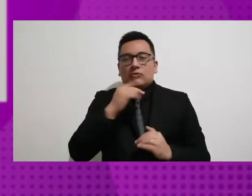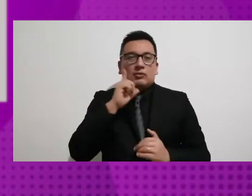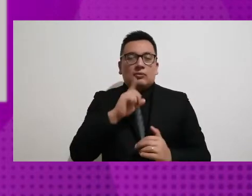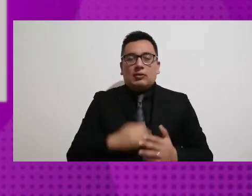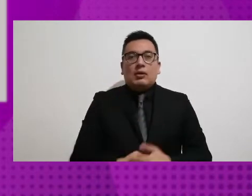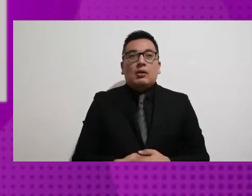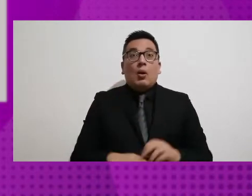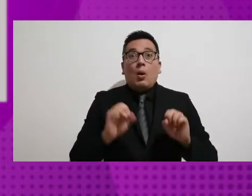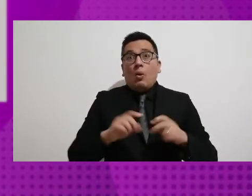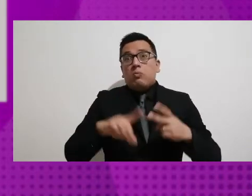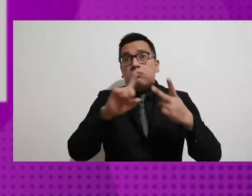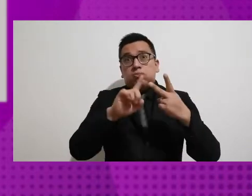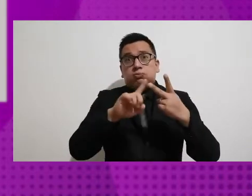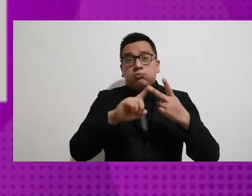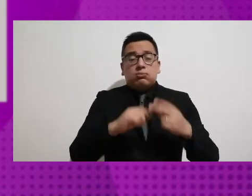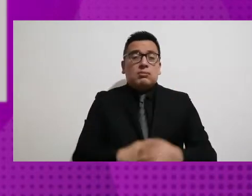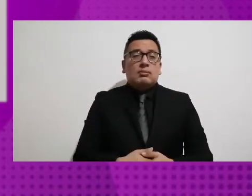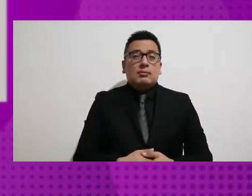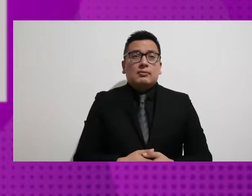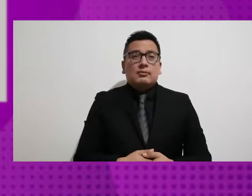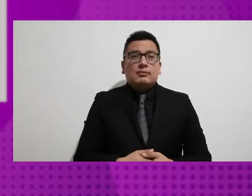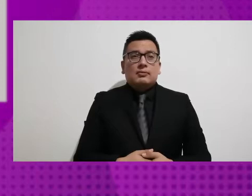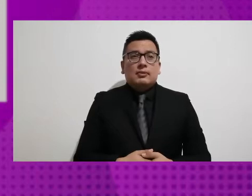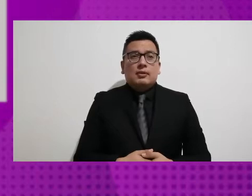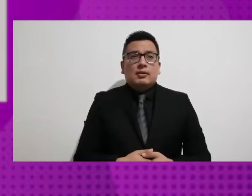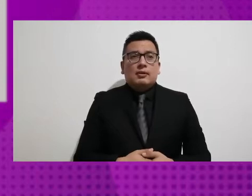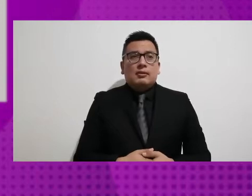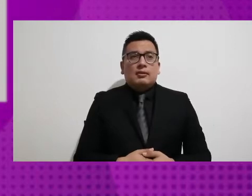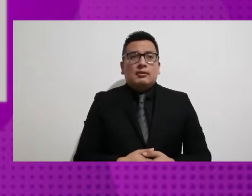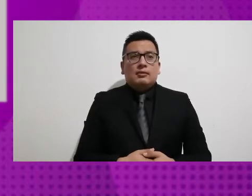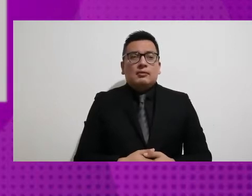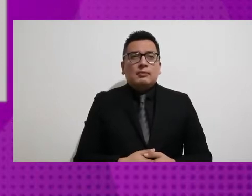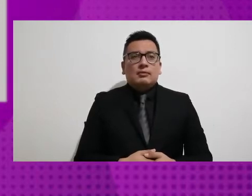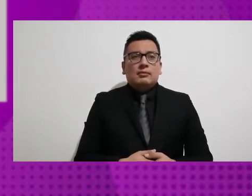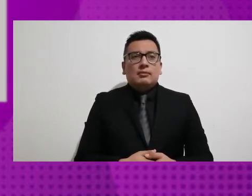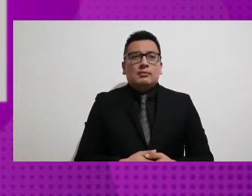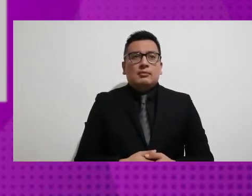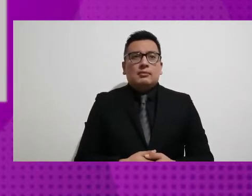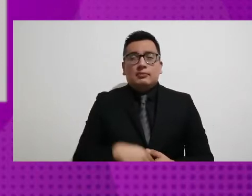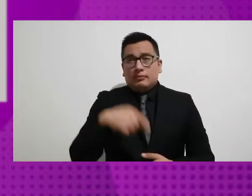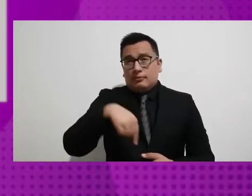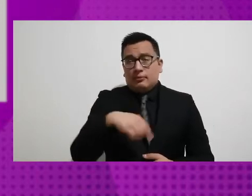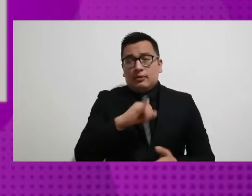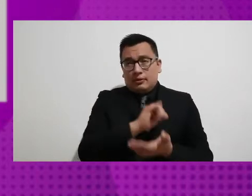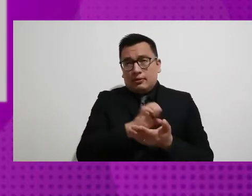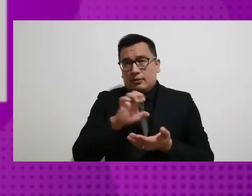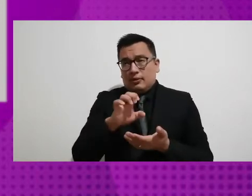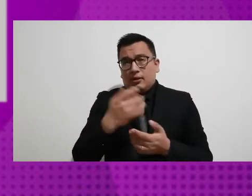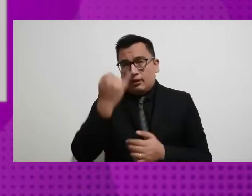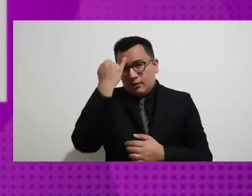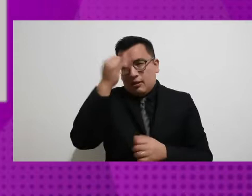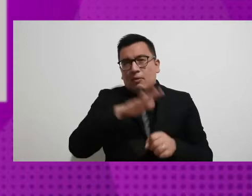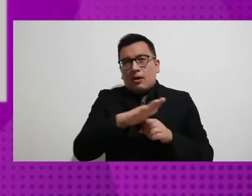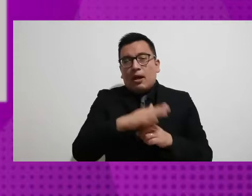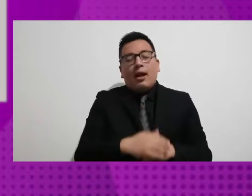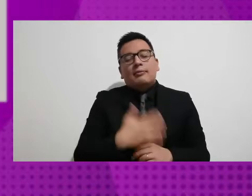también pues ha sido una buena práctica por parte, un aporte del Instituto Electoral de Coahuila, pues ha